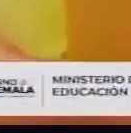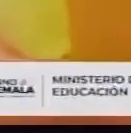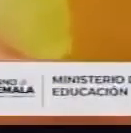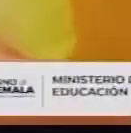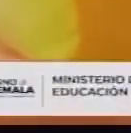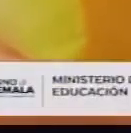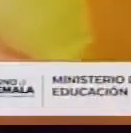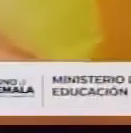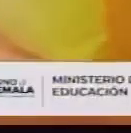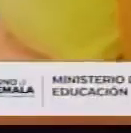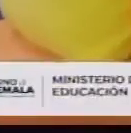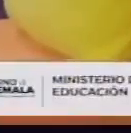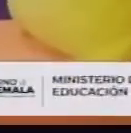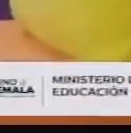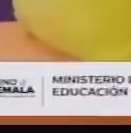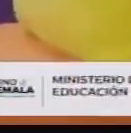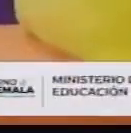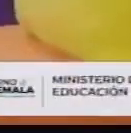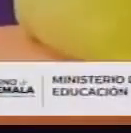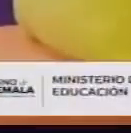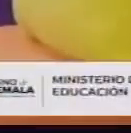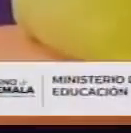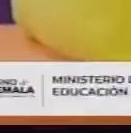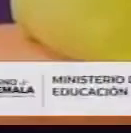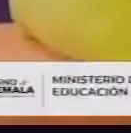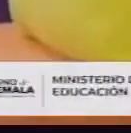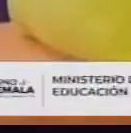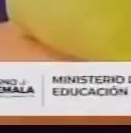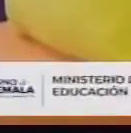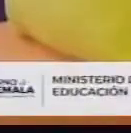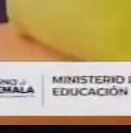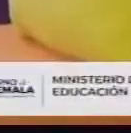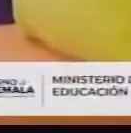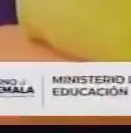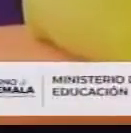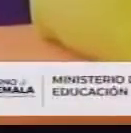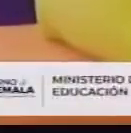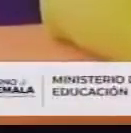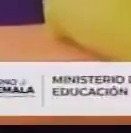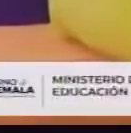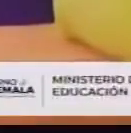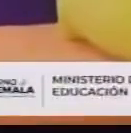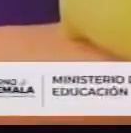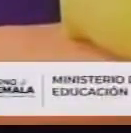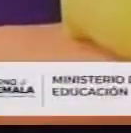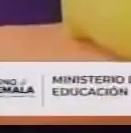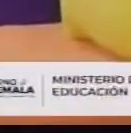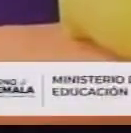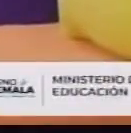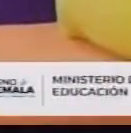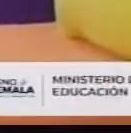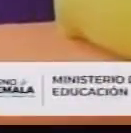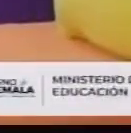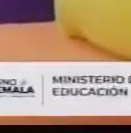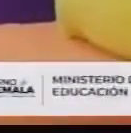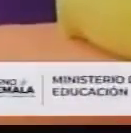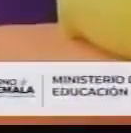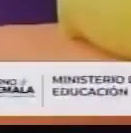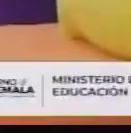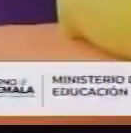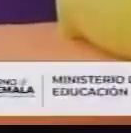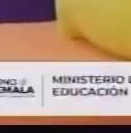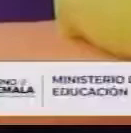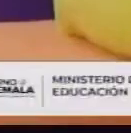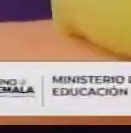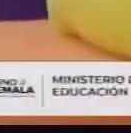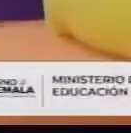¿dónde está el jabón y el papel? Creo que está por allá. ¡Calla! Vino un fuerte viento y sopló y botó